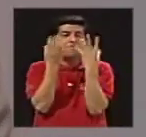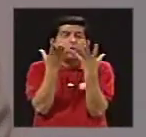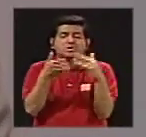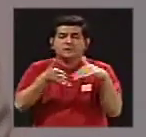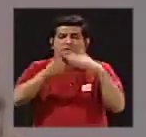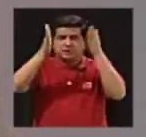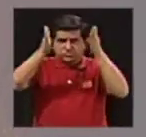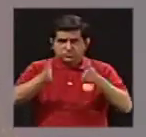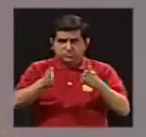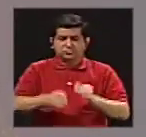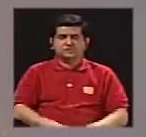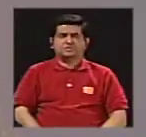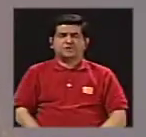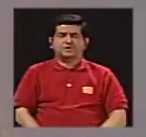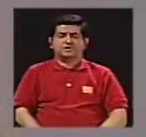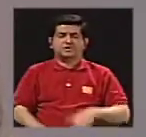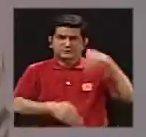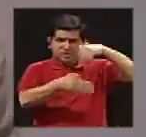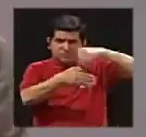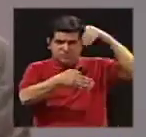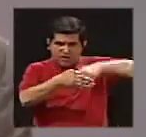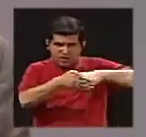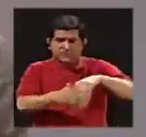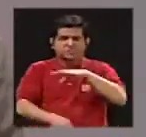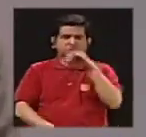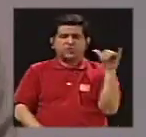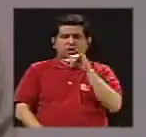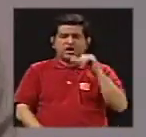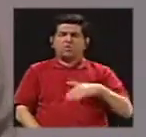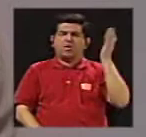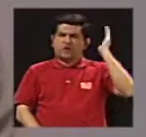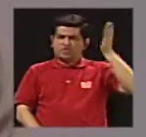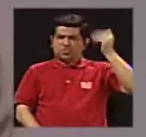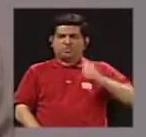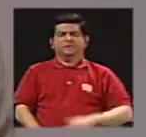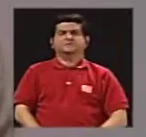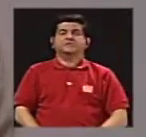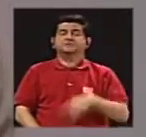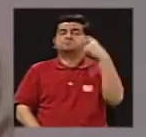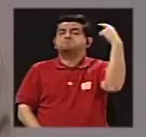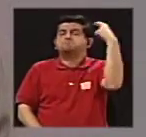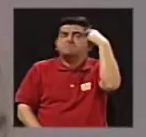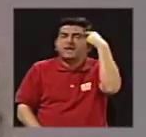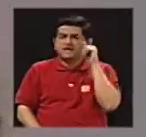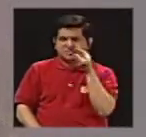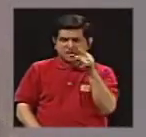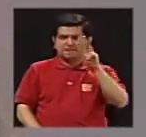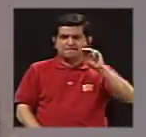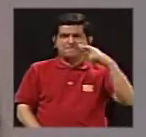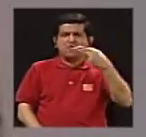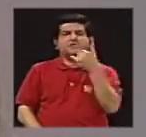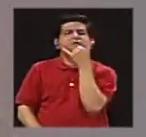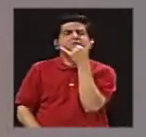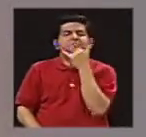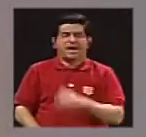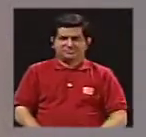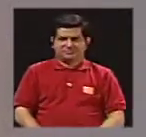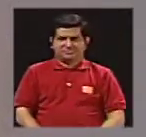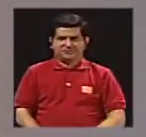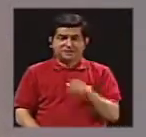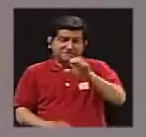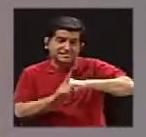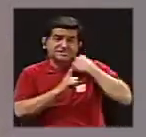universitario tanto para inscribirse como con el nivel de ponencias porque Imagínese usted Don Mauricio Qué pasaría si eso